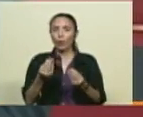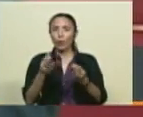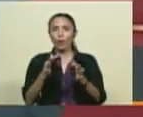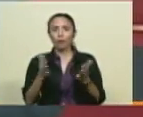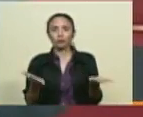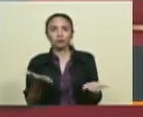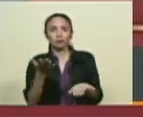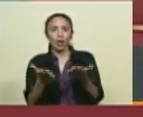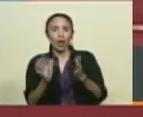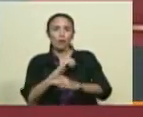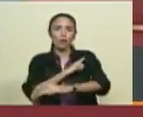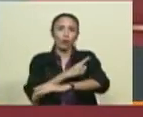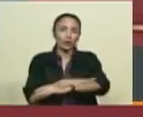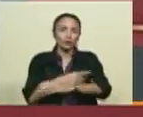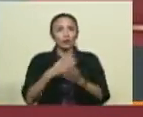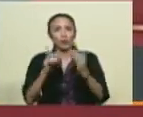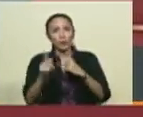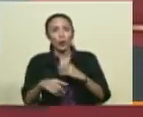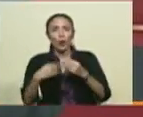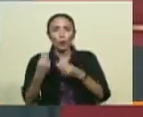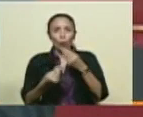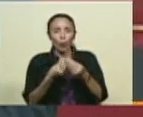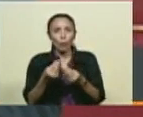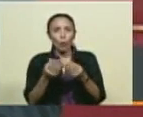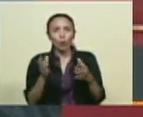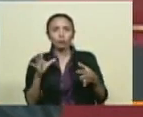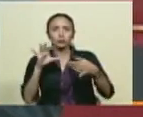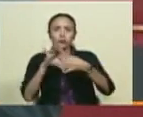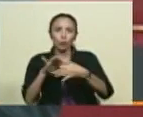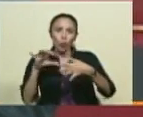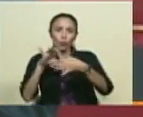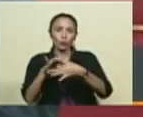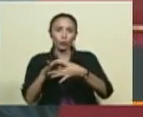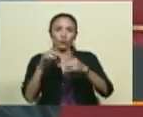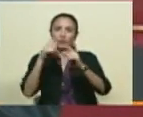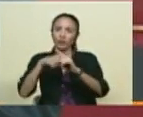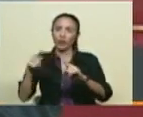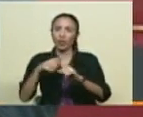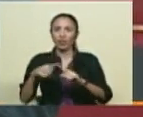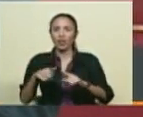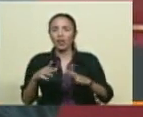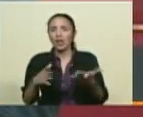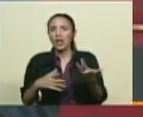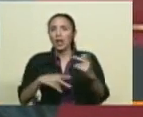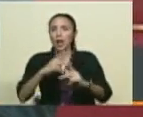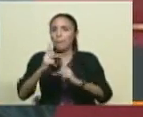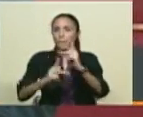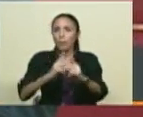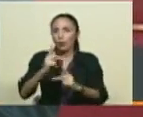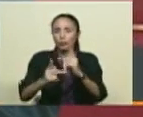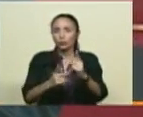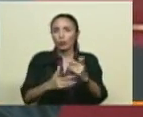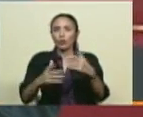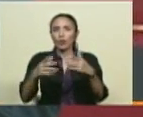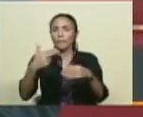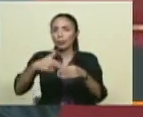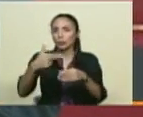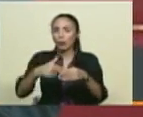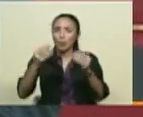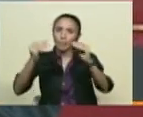fortalecimiento de todos los energéticos y de todo el mercado de hidrocarburos del mundo.